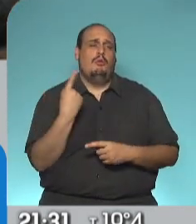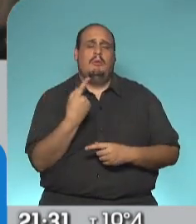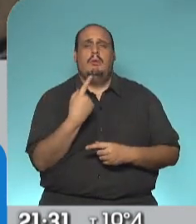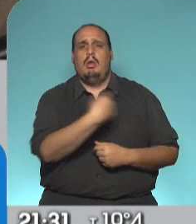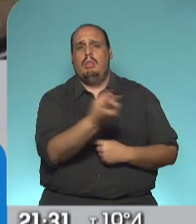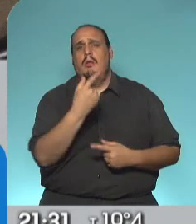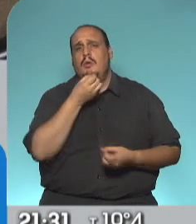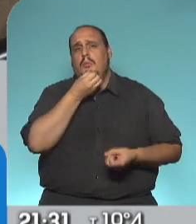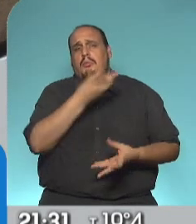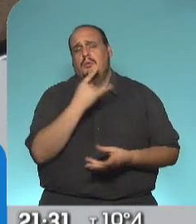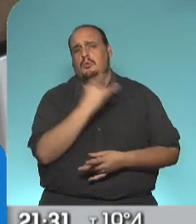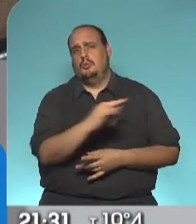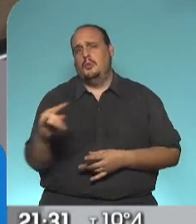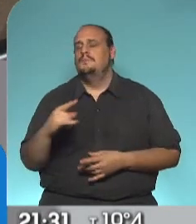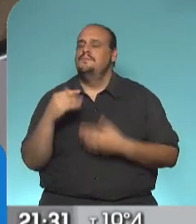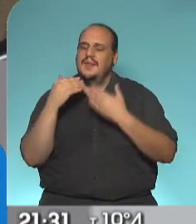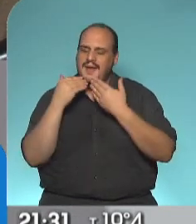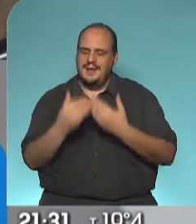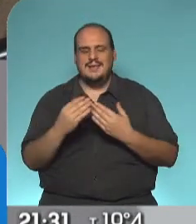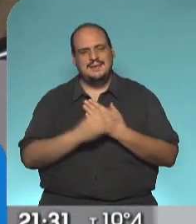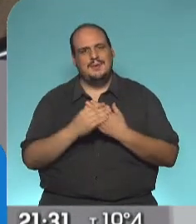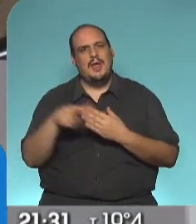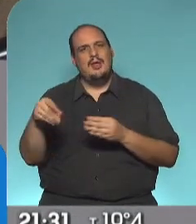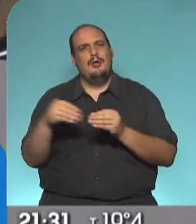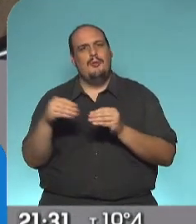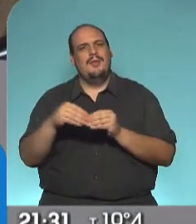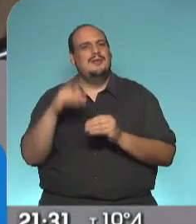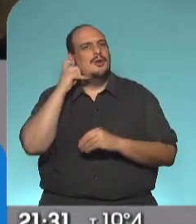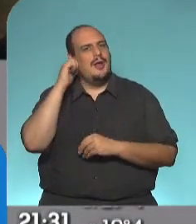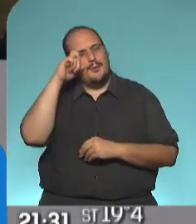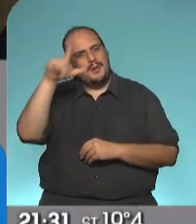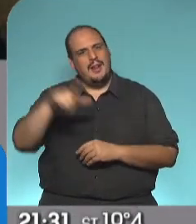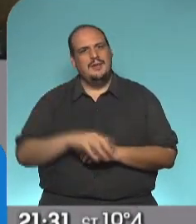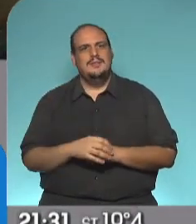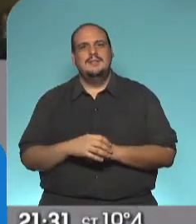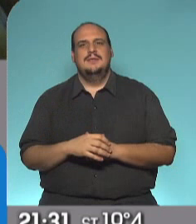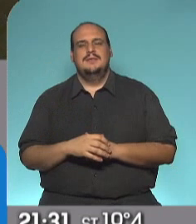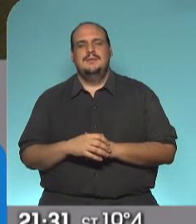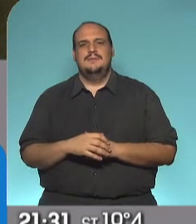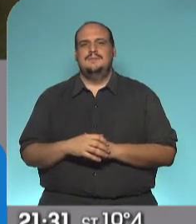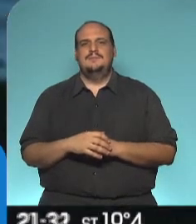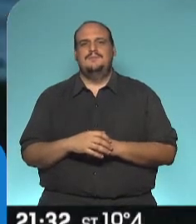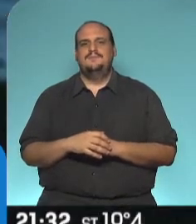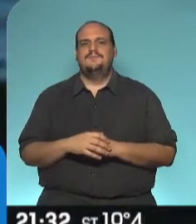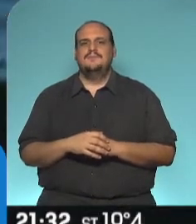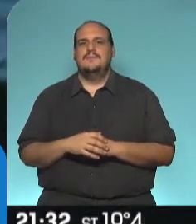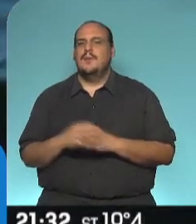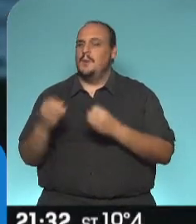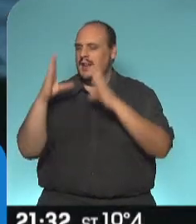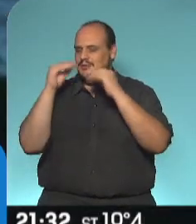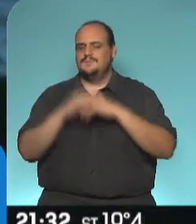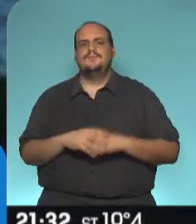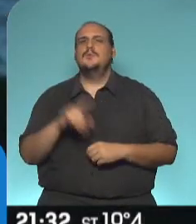perfecto prudente muchísimas gracias ministro sierra si abría gamarra gracias y buenas noches gracias a ariel para noches